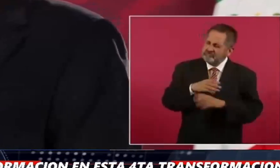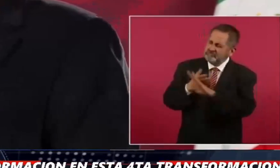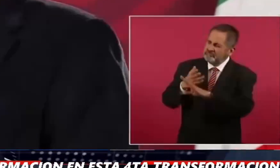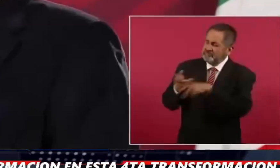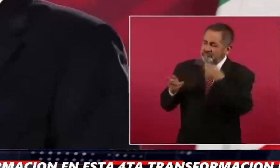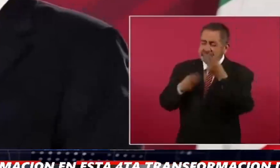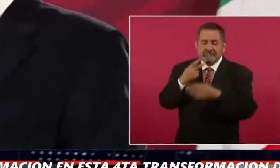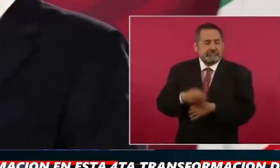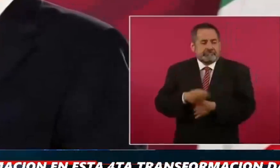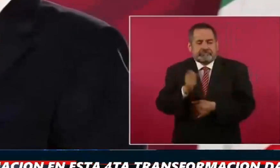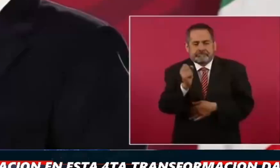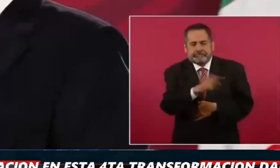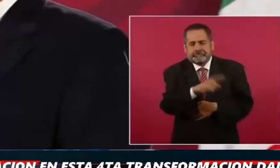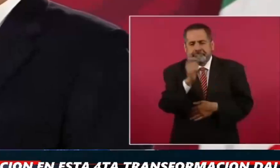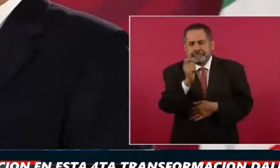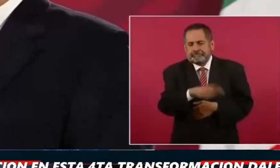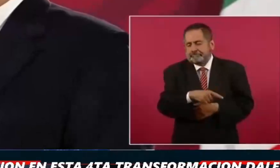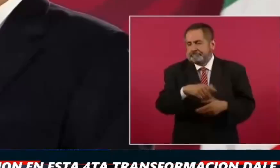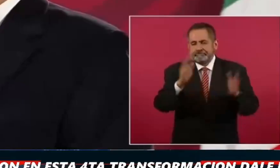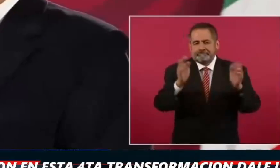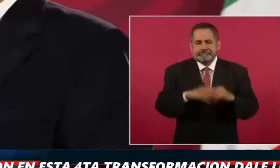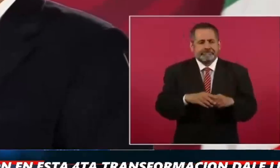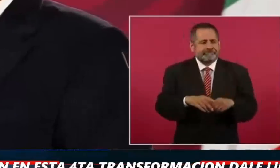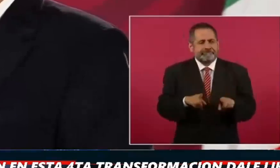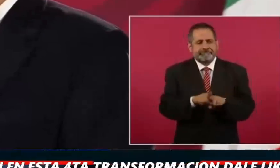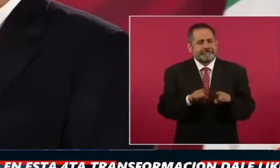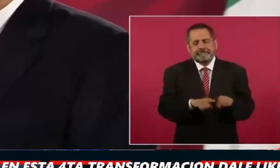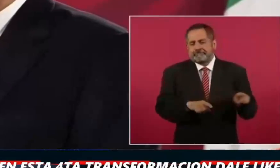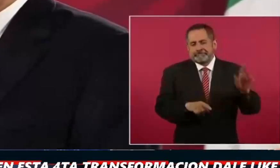haciendo lo mismo que le hizo este